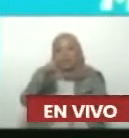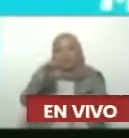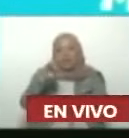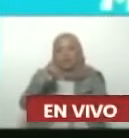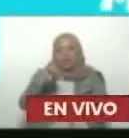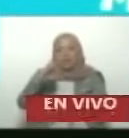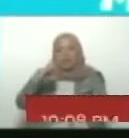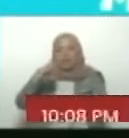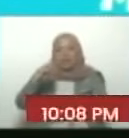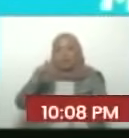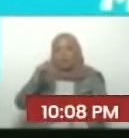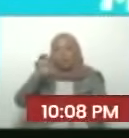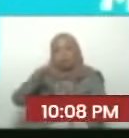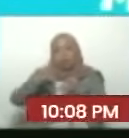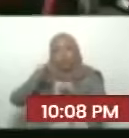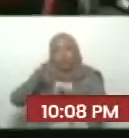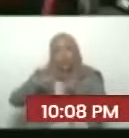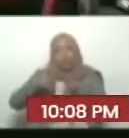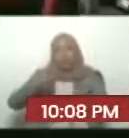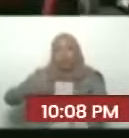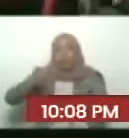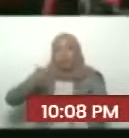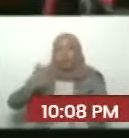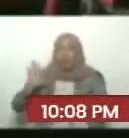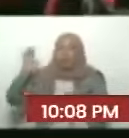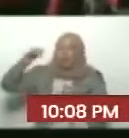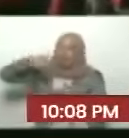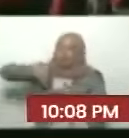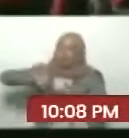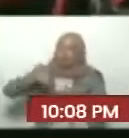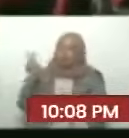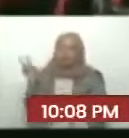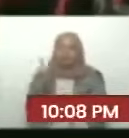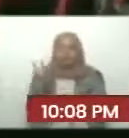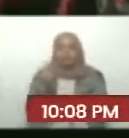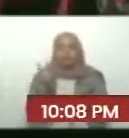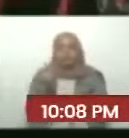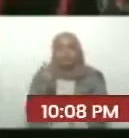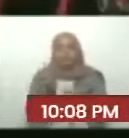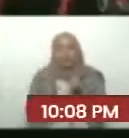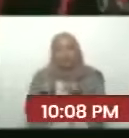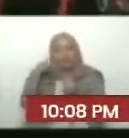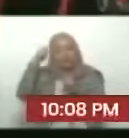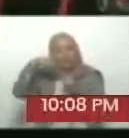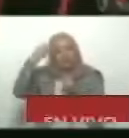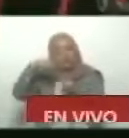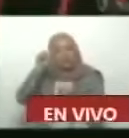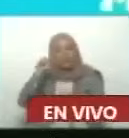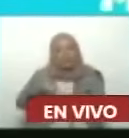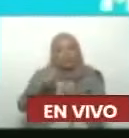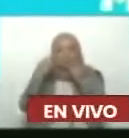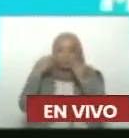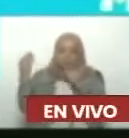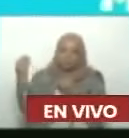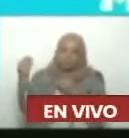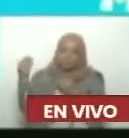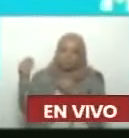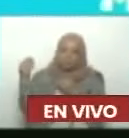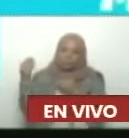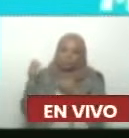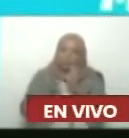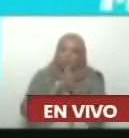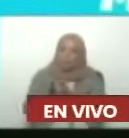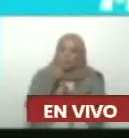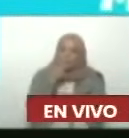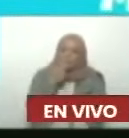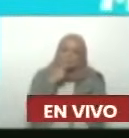zoológico emblemático de Aragua y de Venezuela. ¿Tenemos algún video? Vamos a ver el video de la